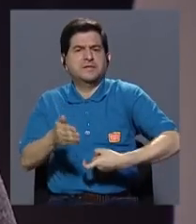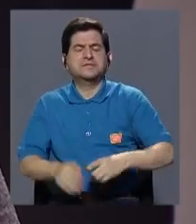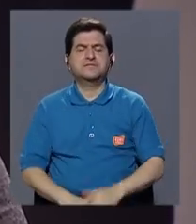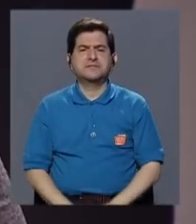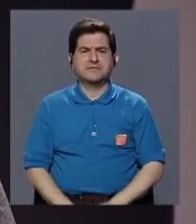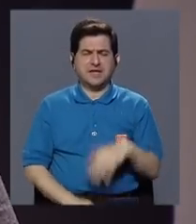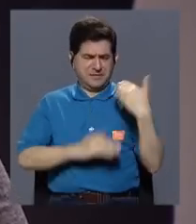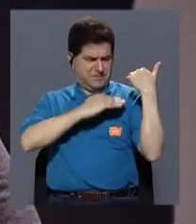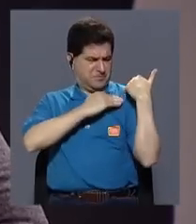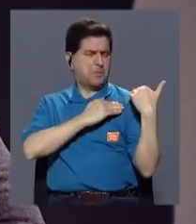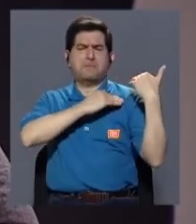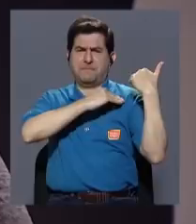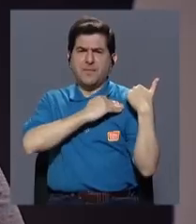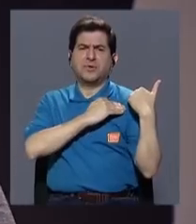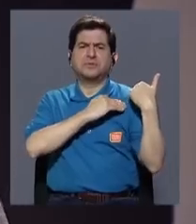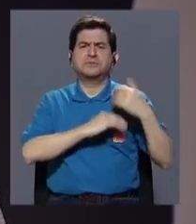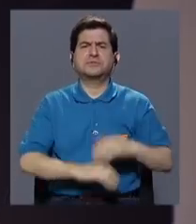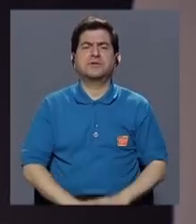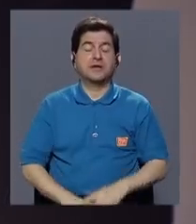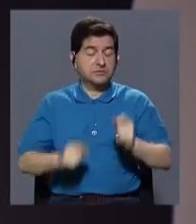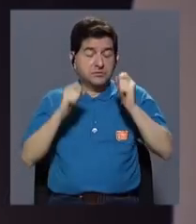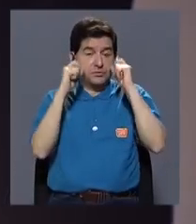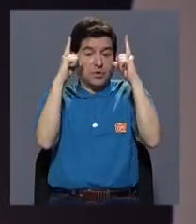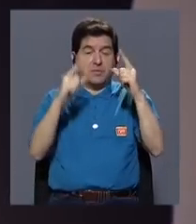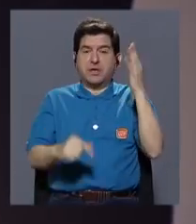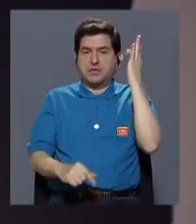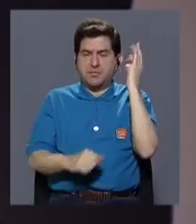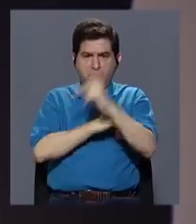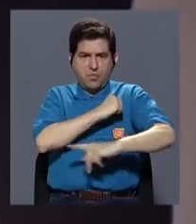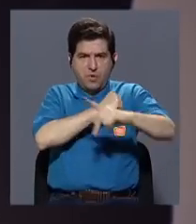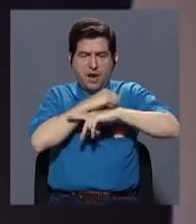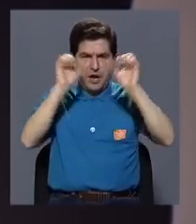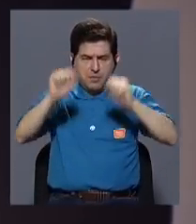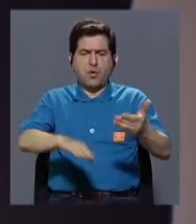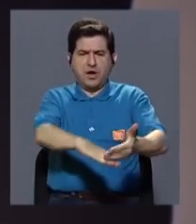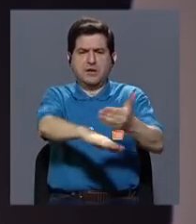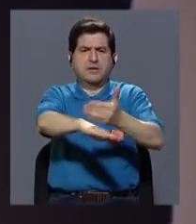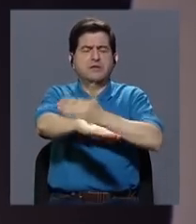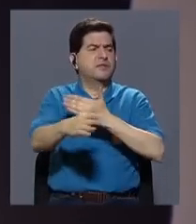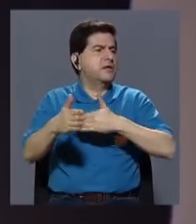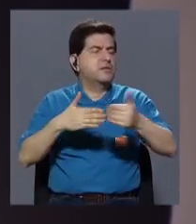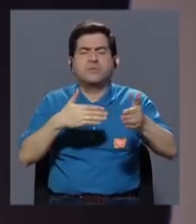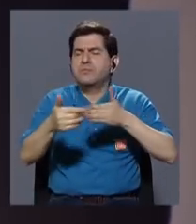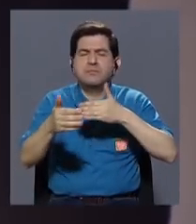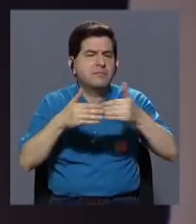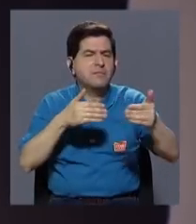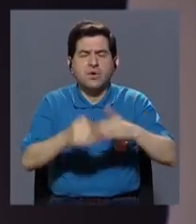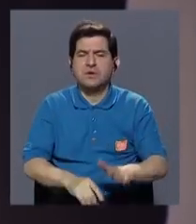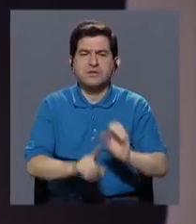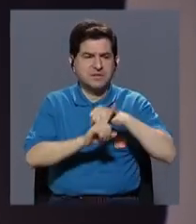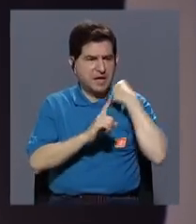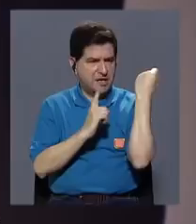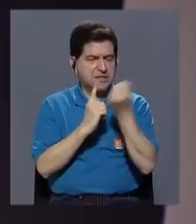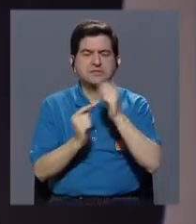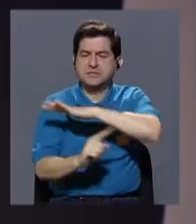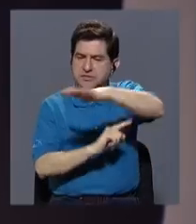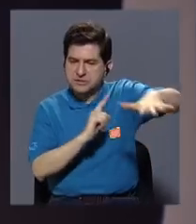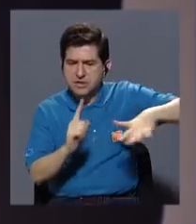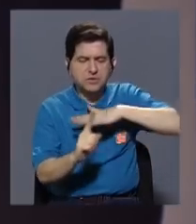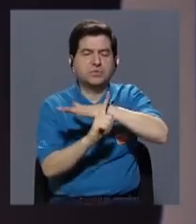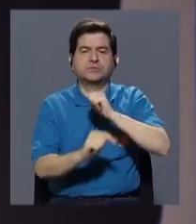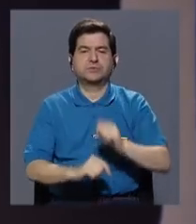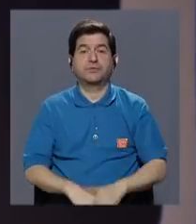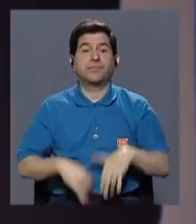fuerte es súper es increíble lo que una mujer en este país logra salir adelante a pesar de las circunstancias que las rodean